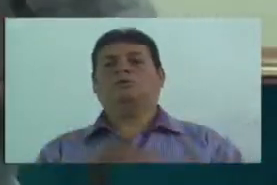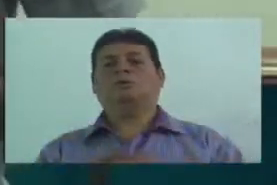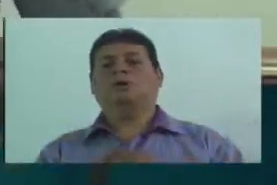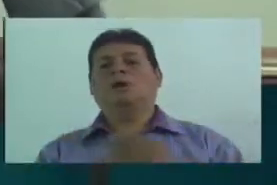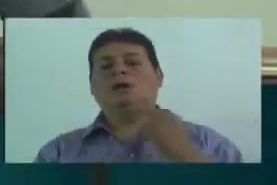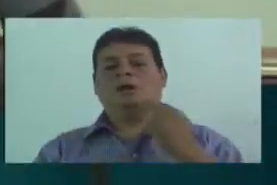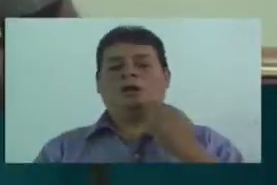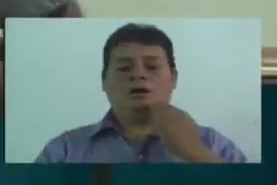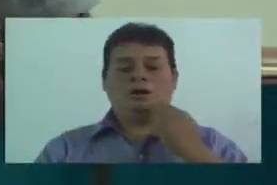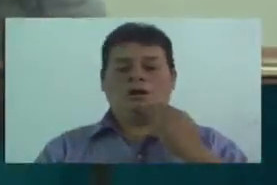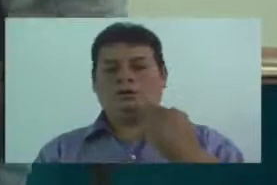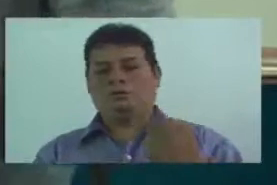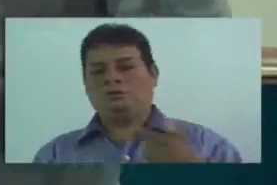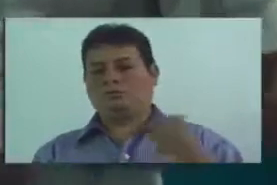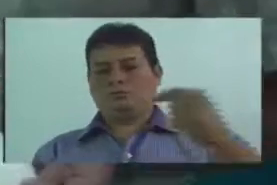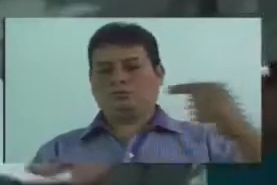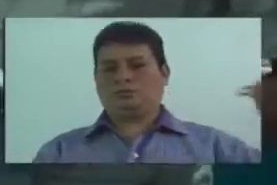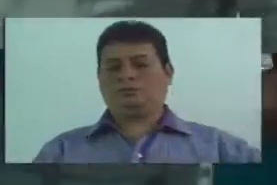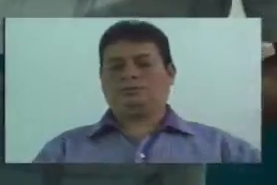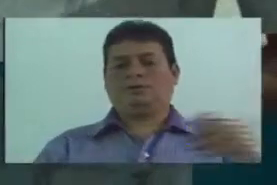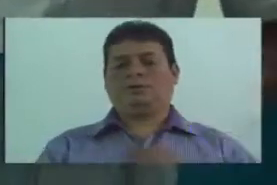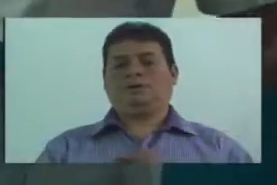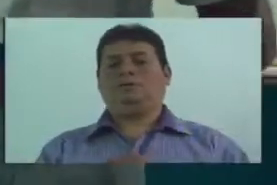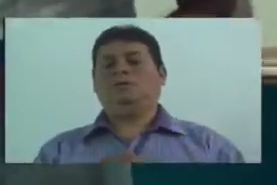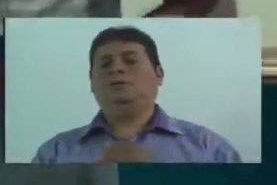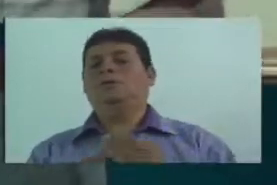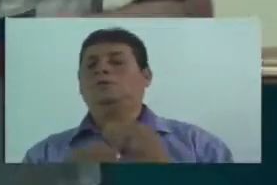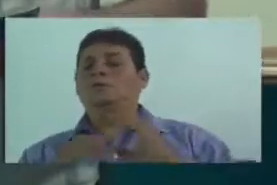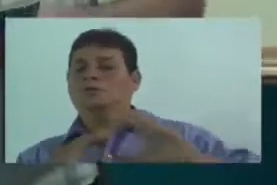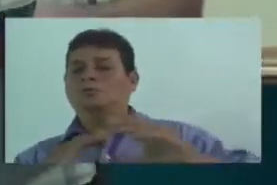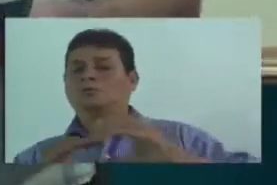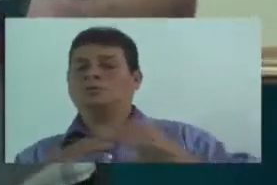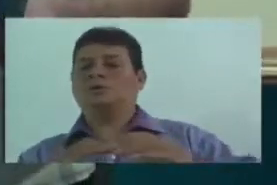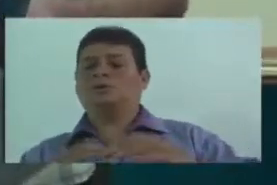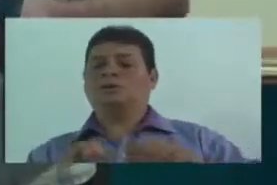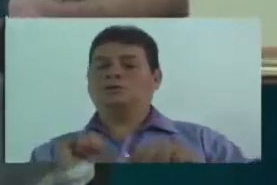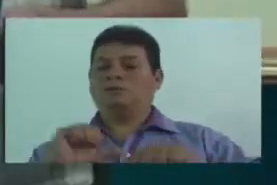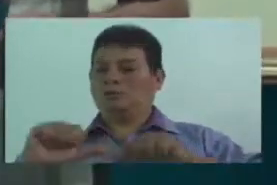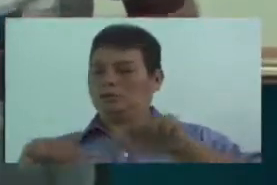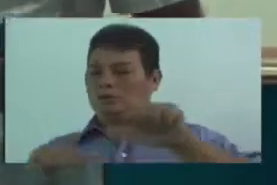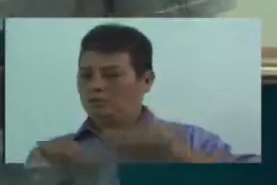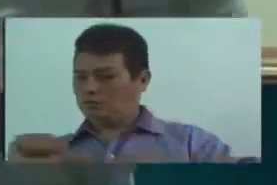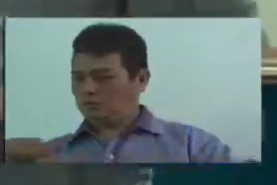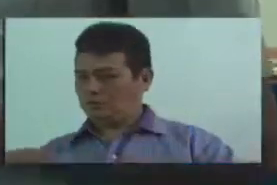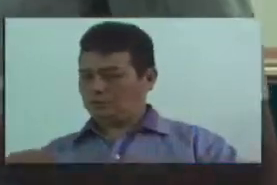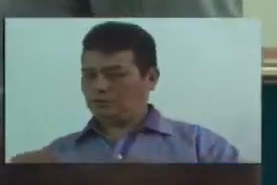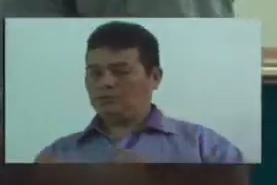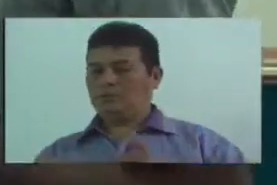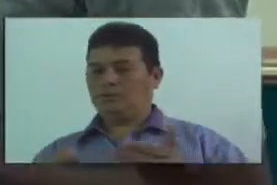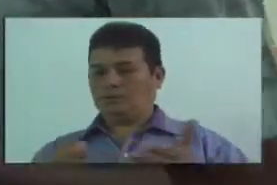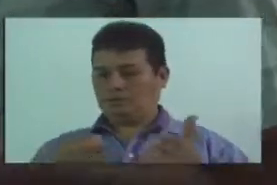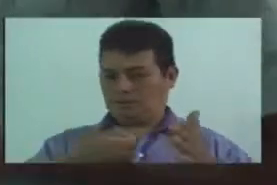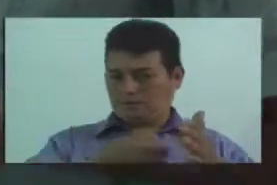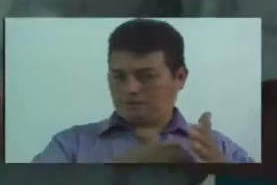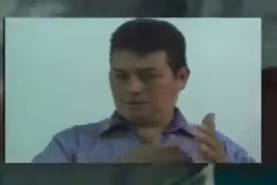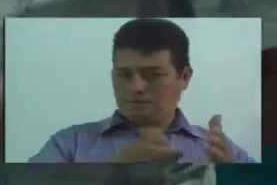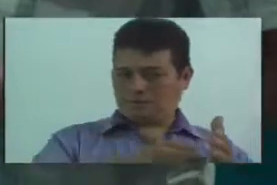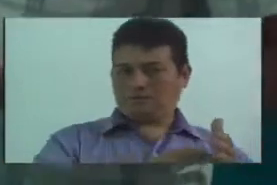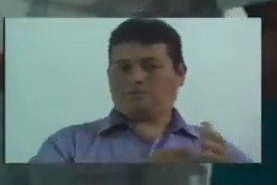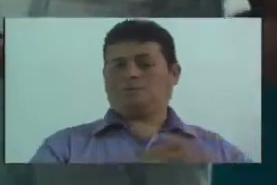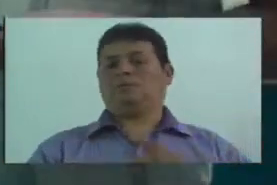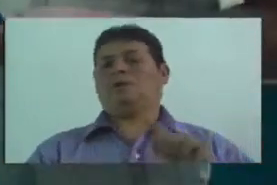tipo de enunciado exhortativo o imperativo. Entonces expresa una orden, un ruego, un mandato. Y